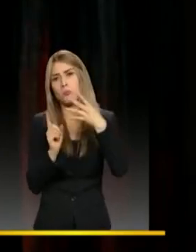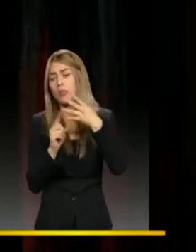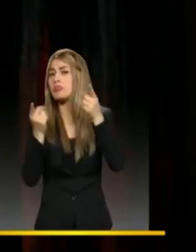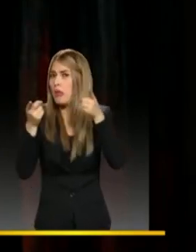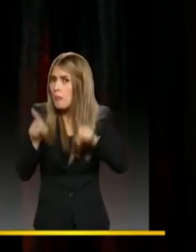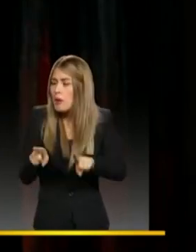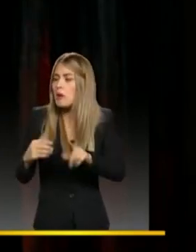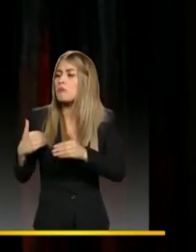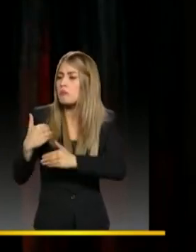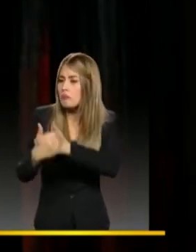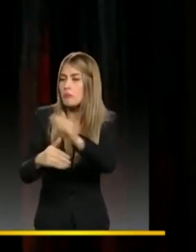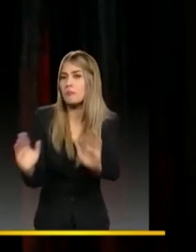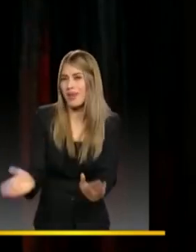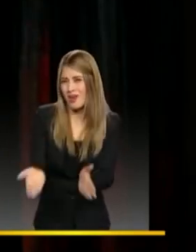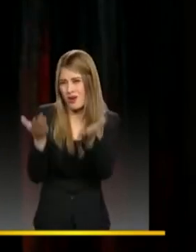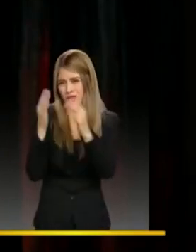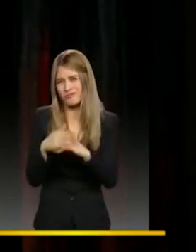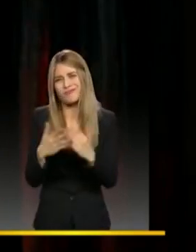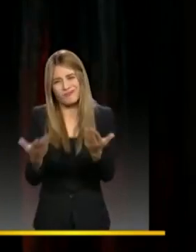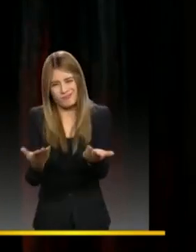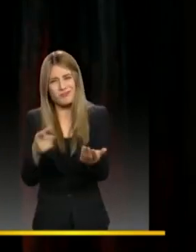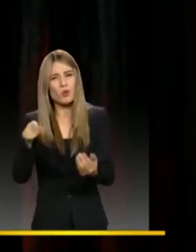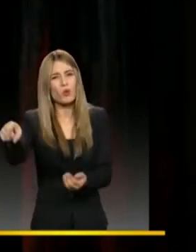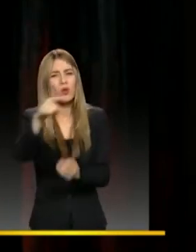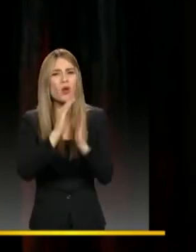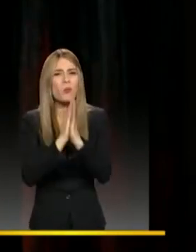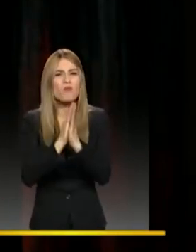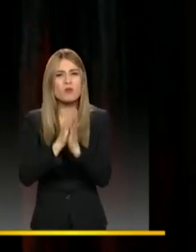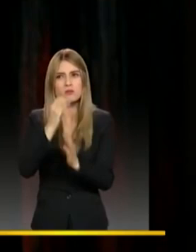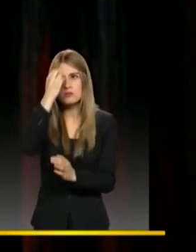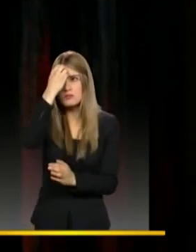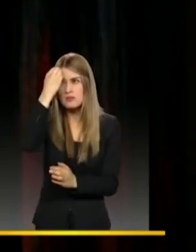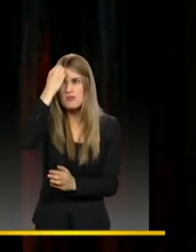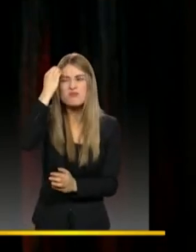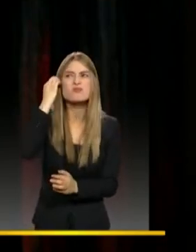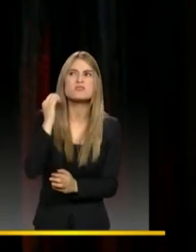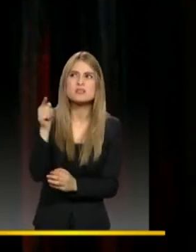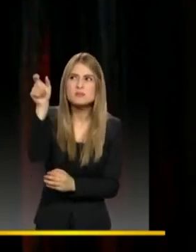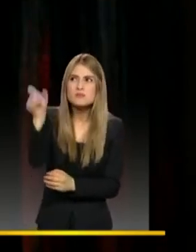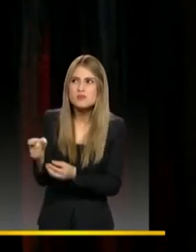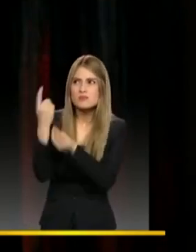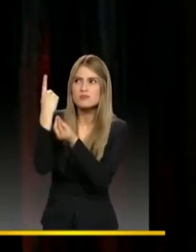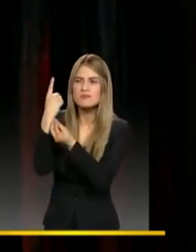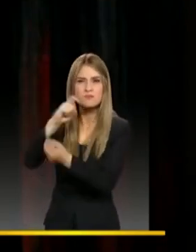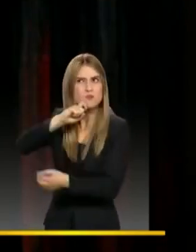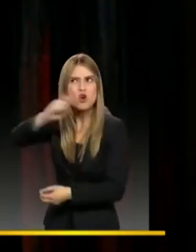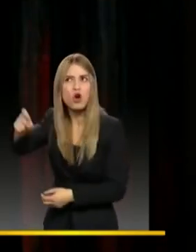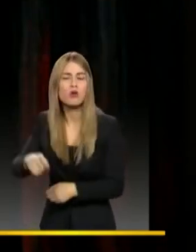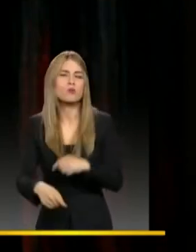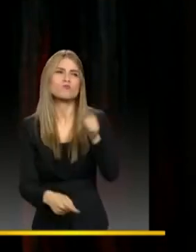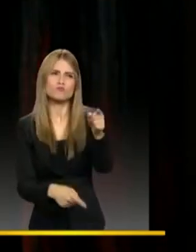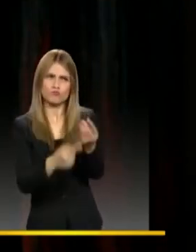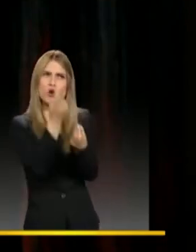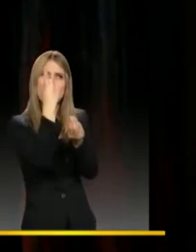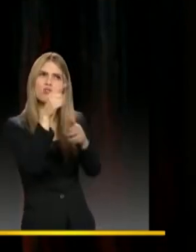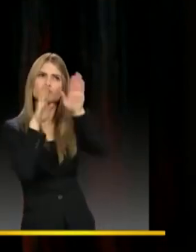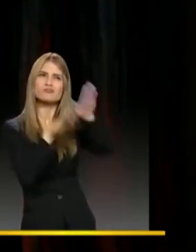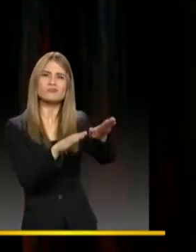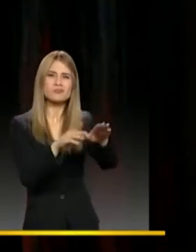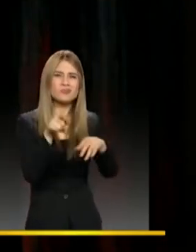Mantengamos al país por encima de las diferencias personales y políticas. En este año que